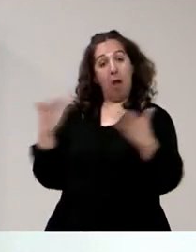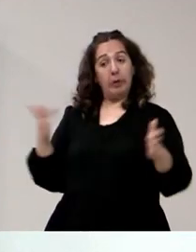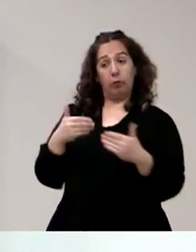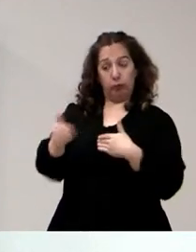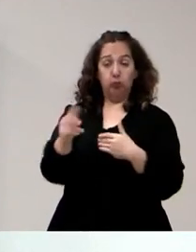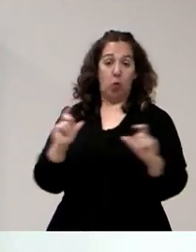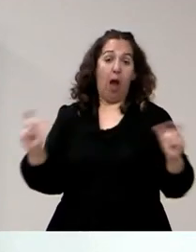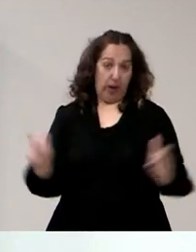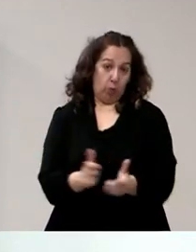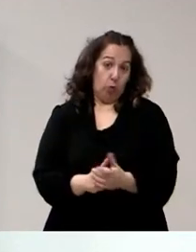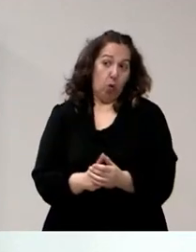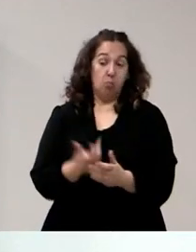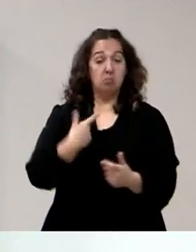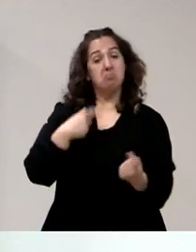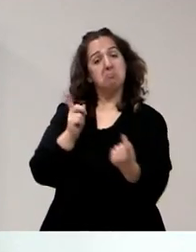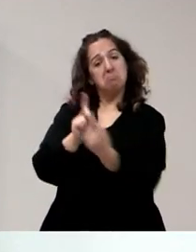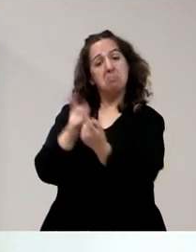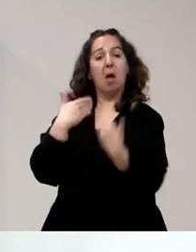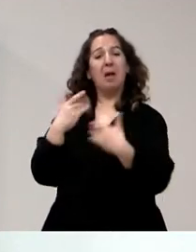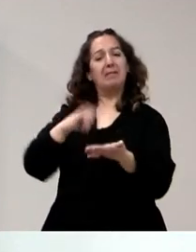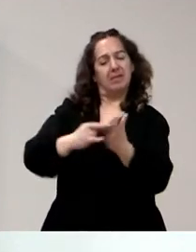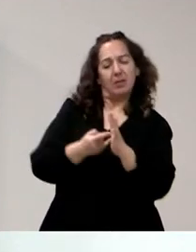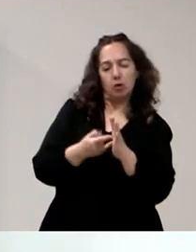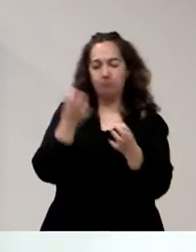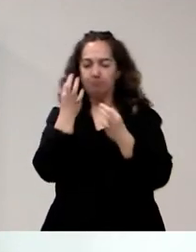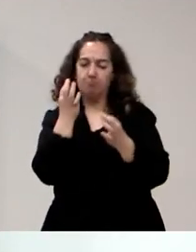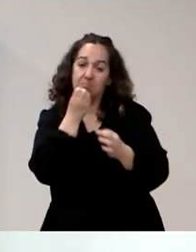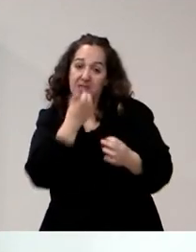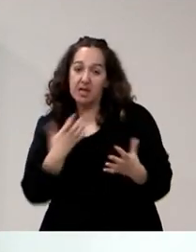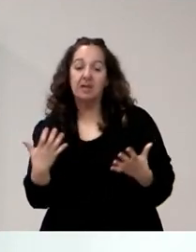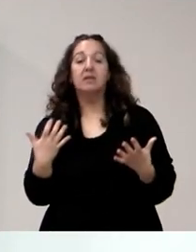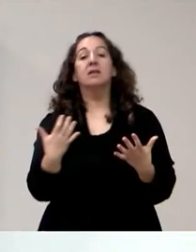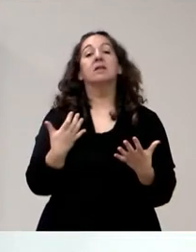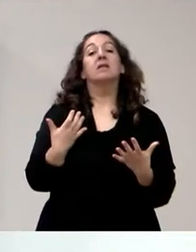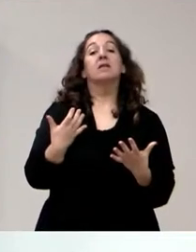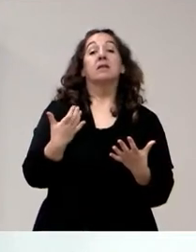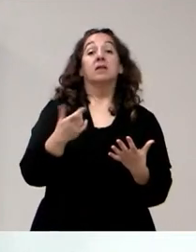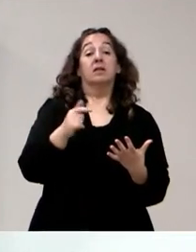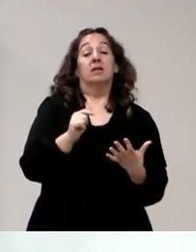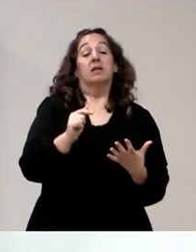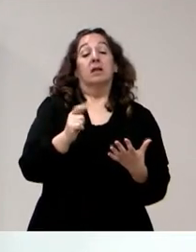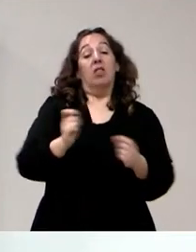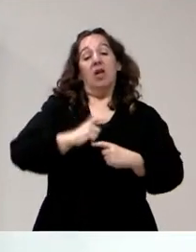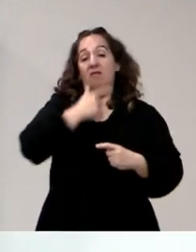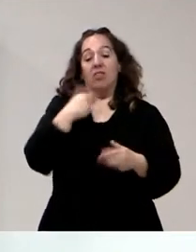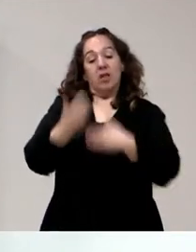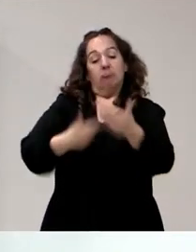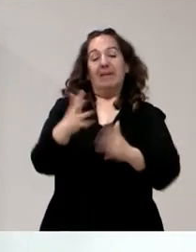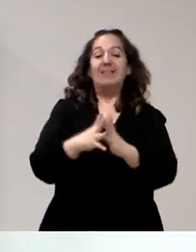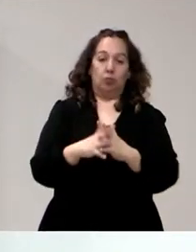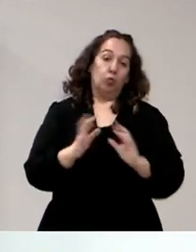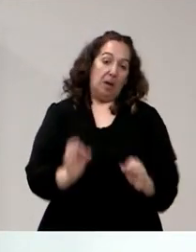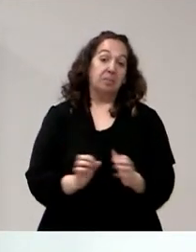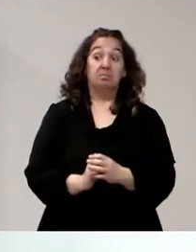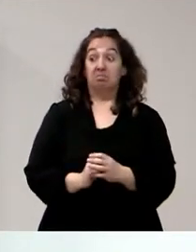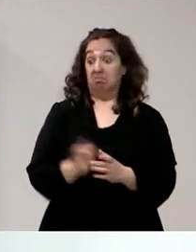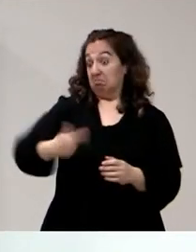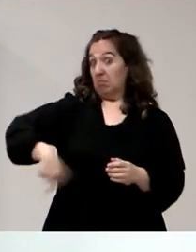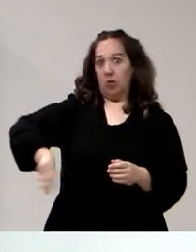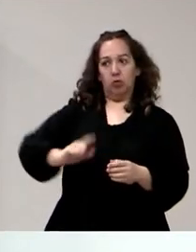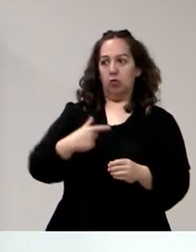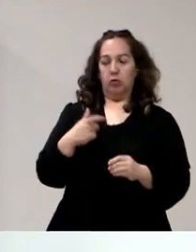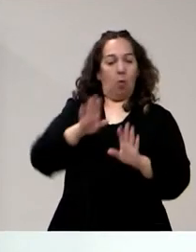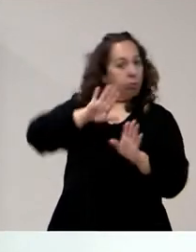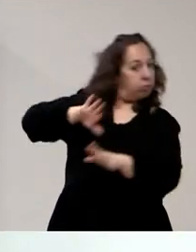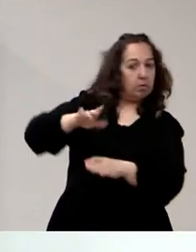reunión pues más técnica más concreta que nos permita avanzar en esta en esta infraestructura no nosotros desde luego no nos